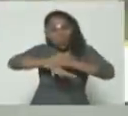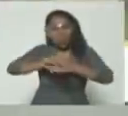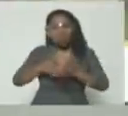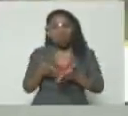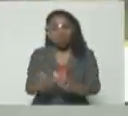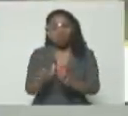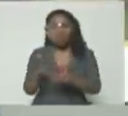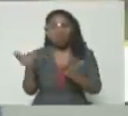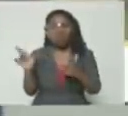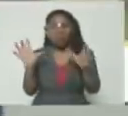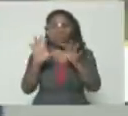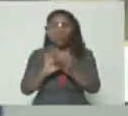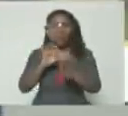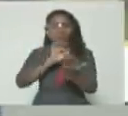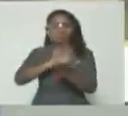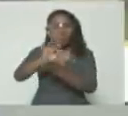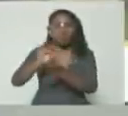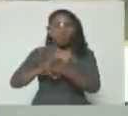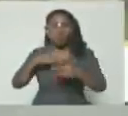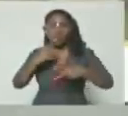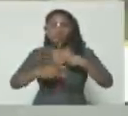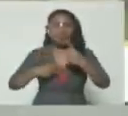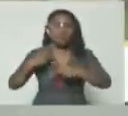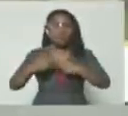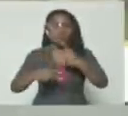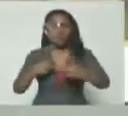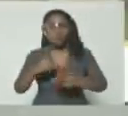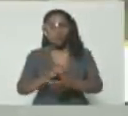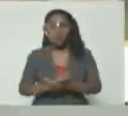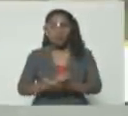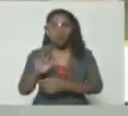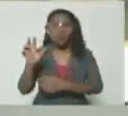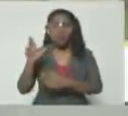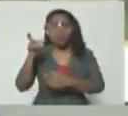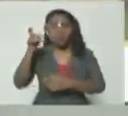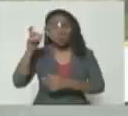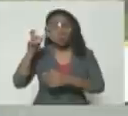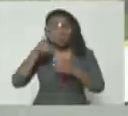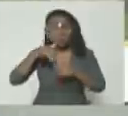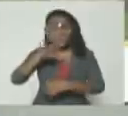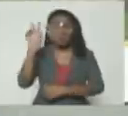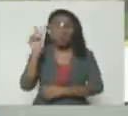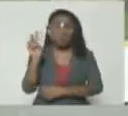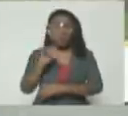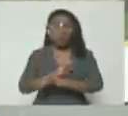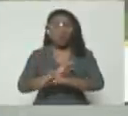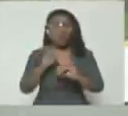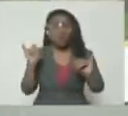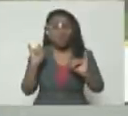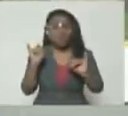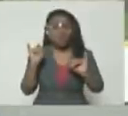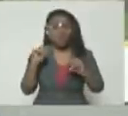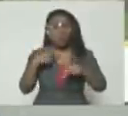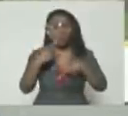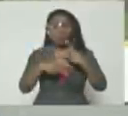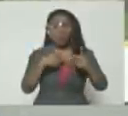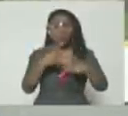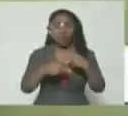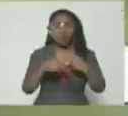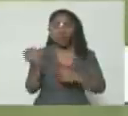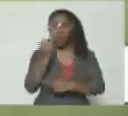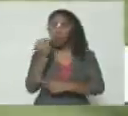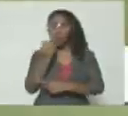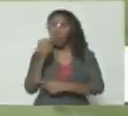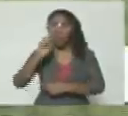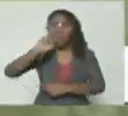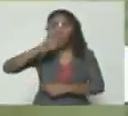nace en alianzas estratégicas con productores de cereales en el campo venezolano, y termina en la producción de proteína,